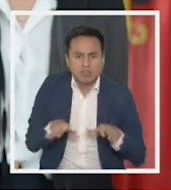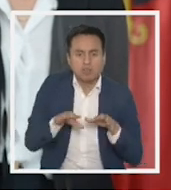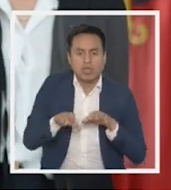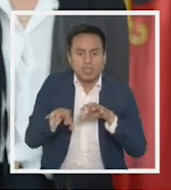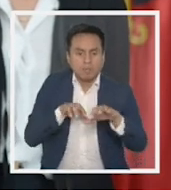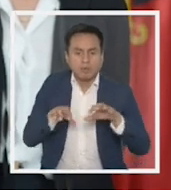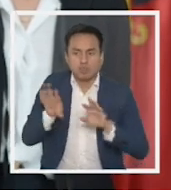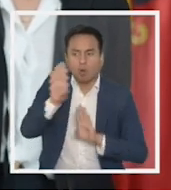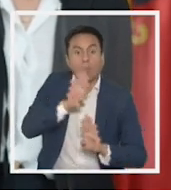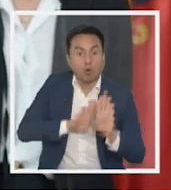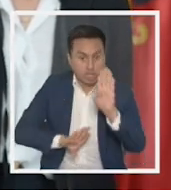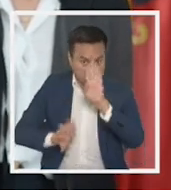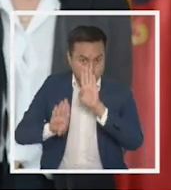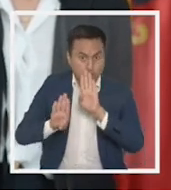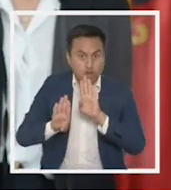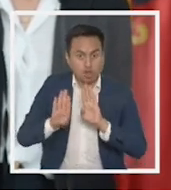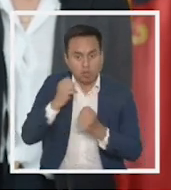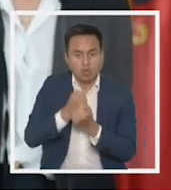PDI.